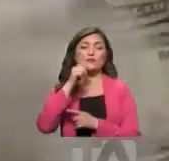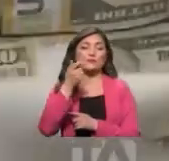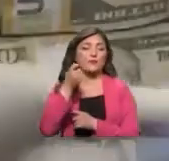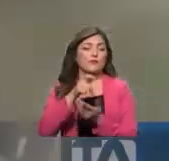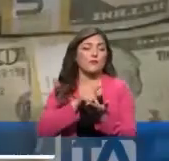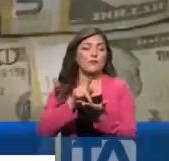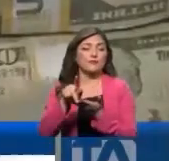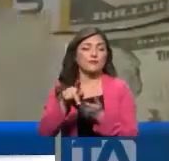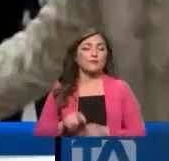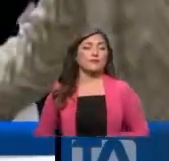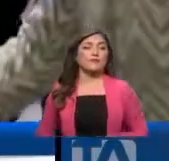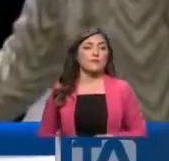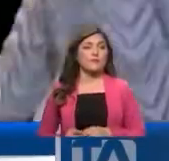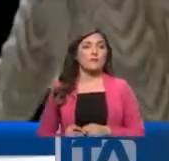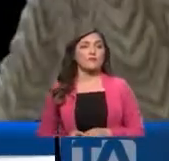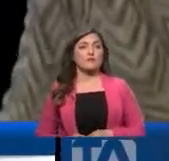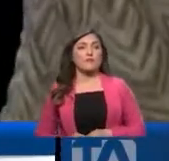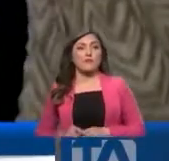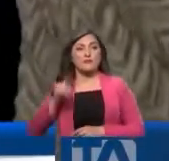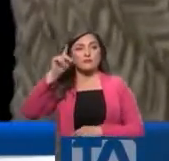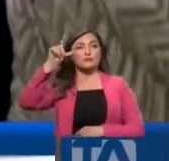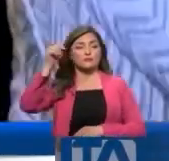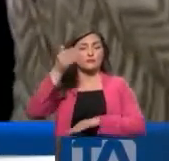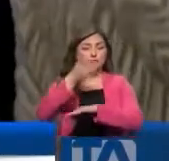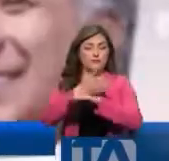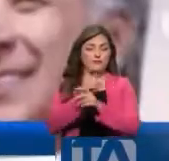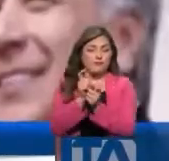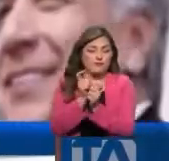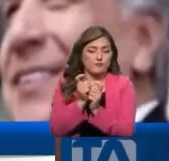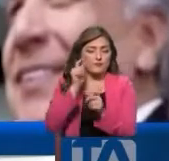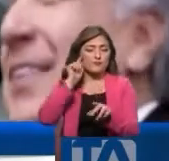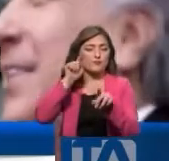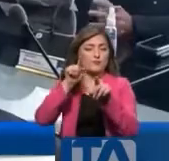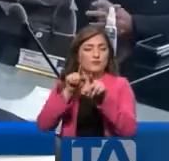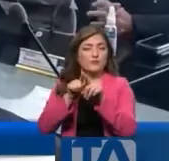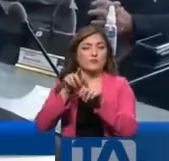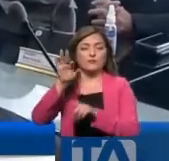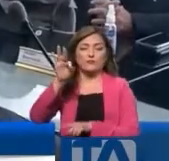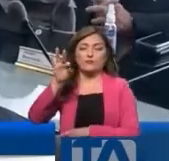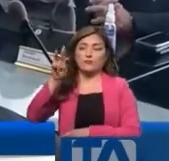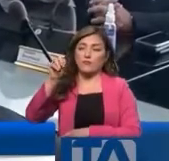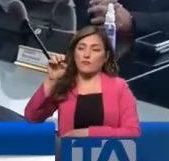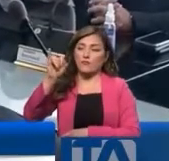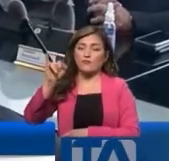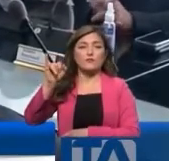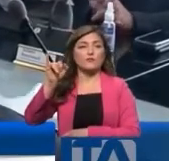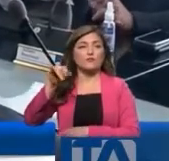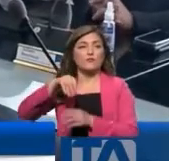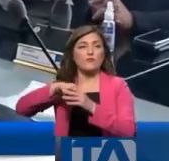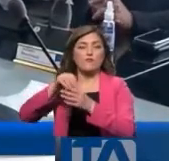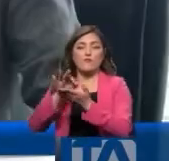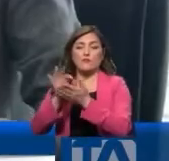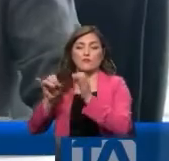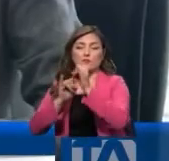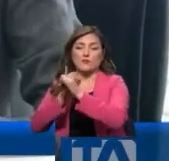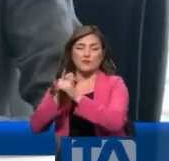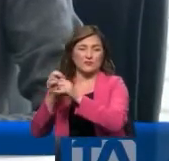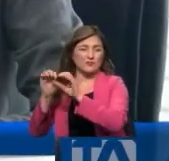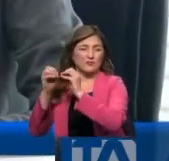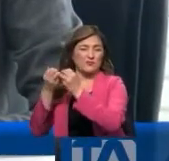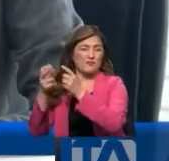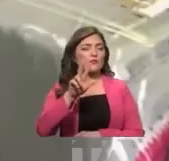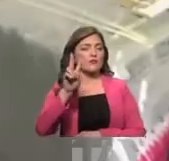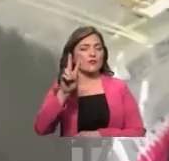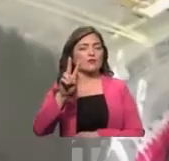la crisis del COVID, ¿no?, ¿qué hizo el Ecuador? En vez de registrar esa donación del fondo como ingresos, lo registró como deuda,